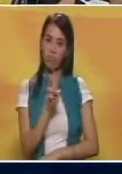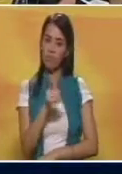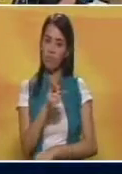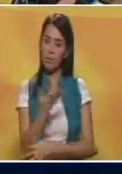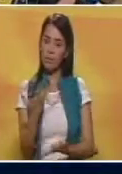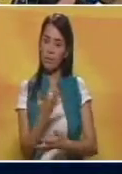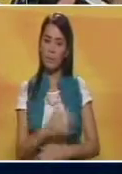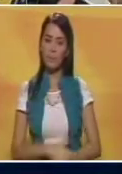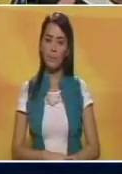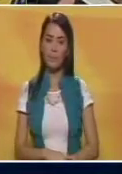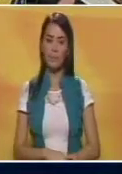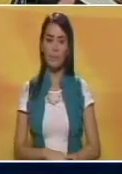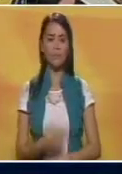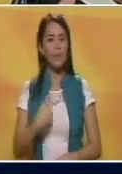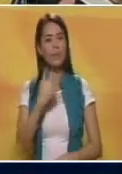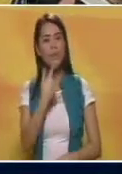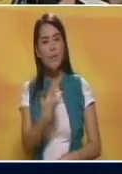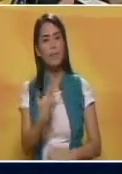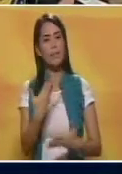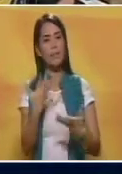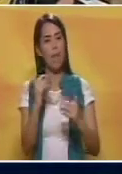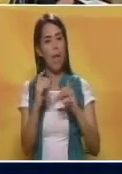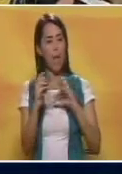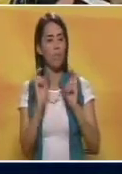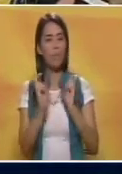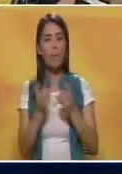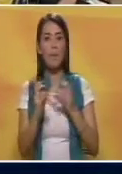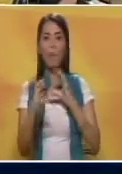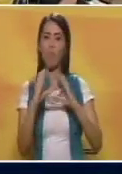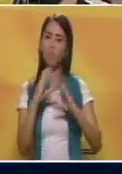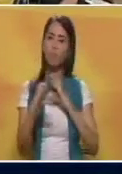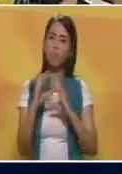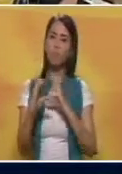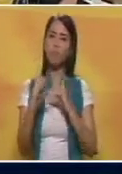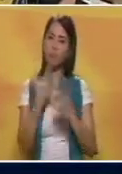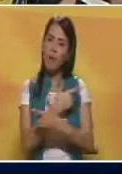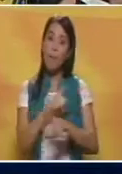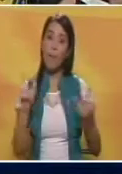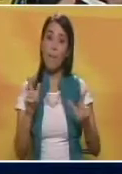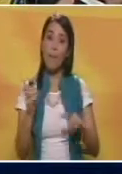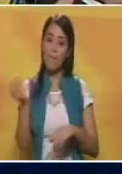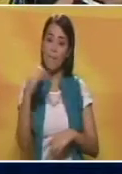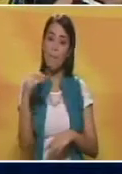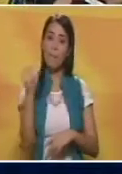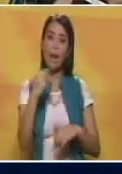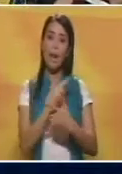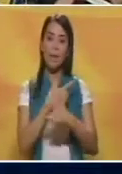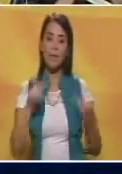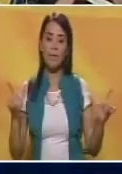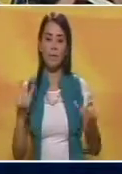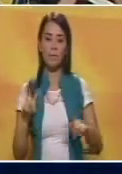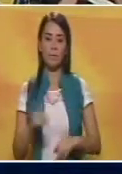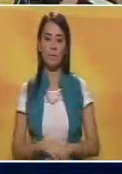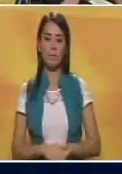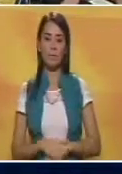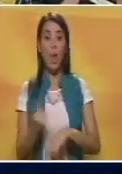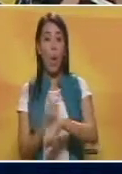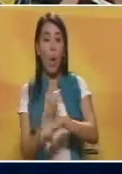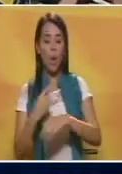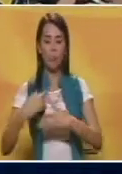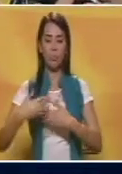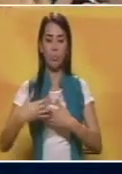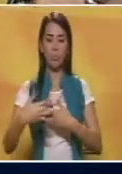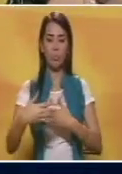insistente en el tema de nuevas liberaciones van a haber más liberaciones eso aspiramos en los progres las próximas horas